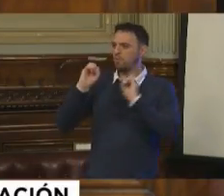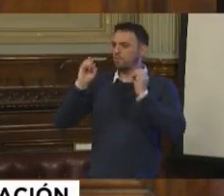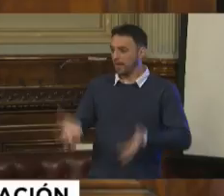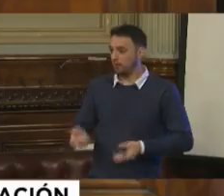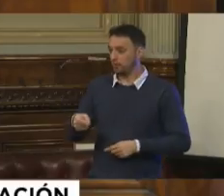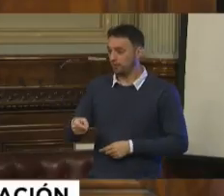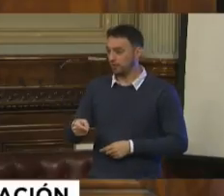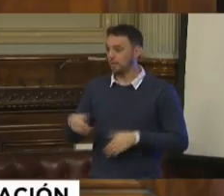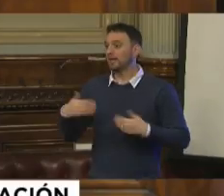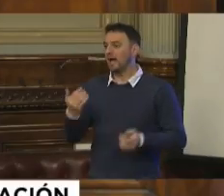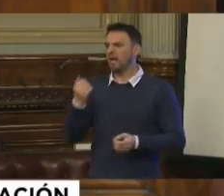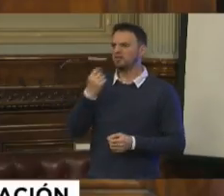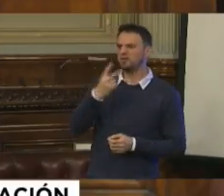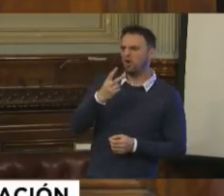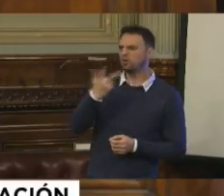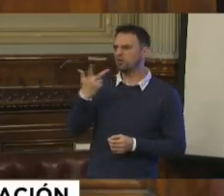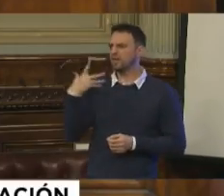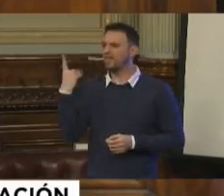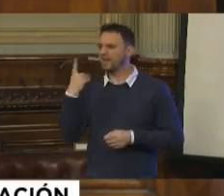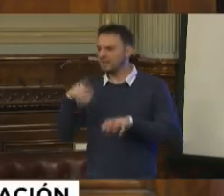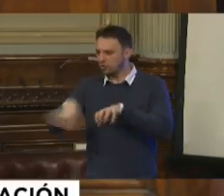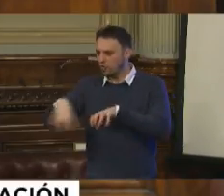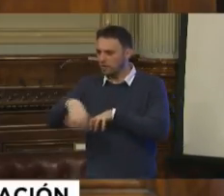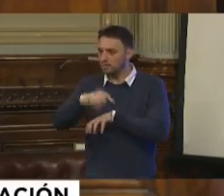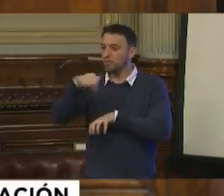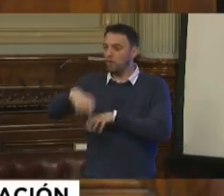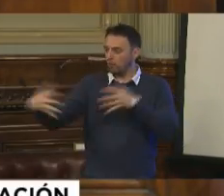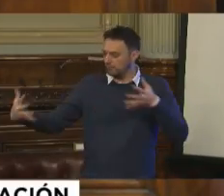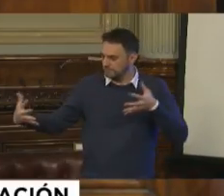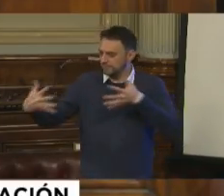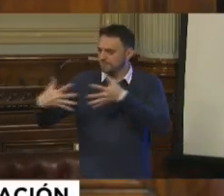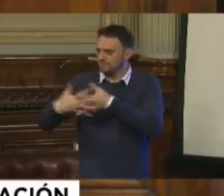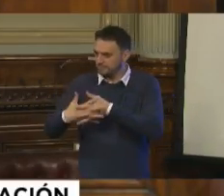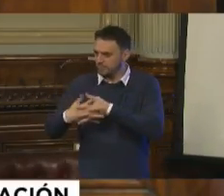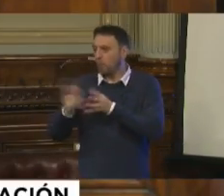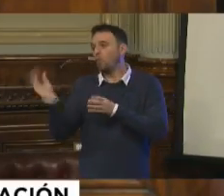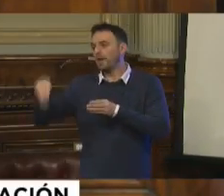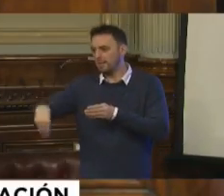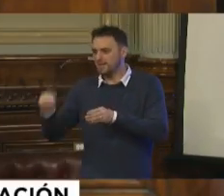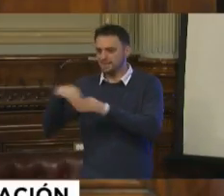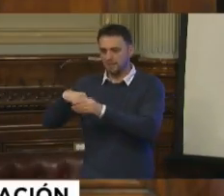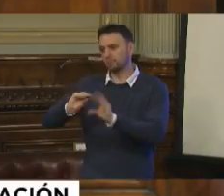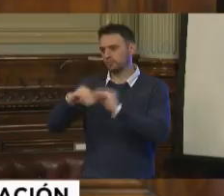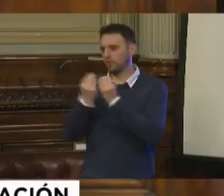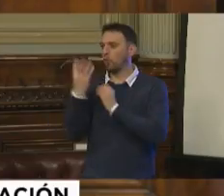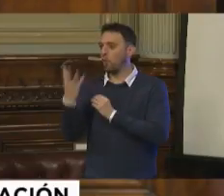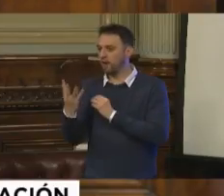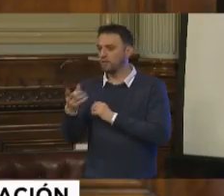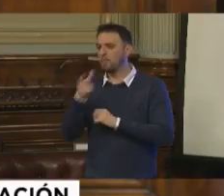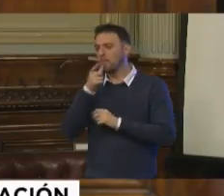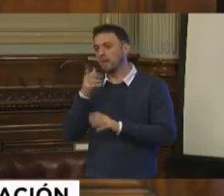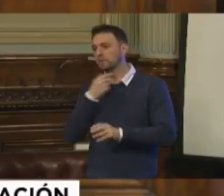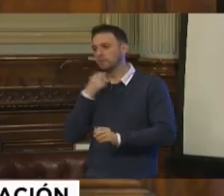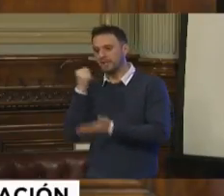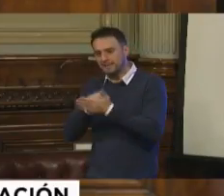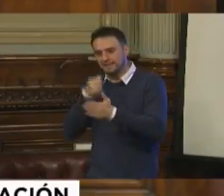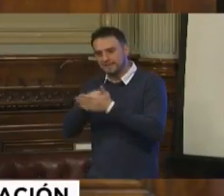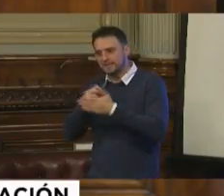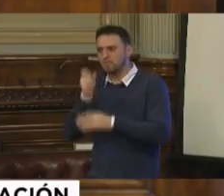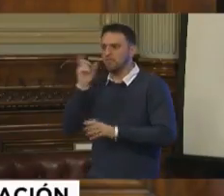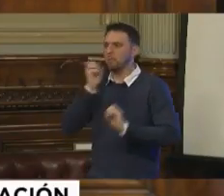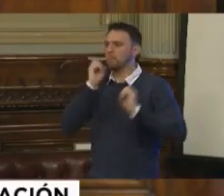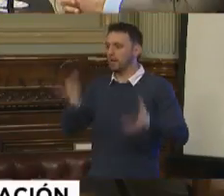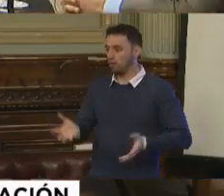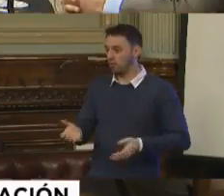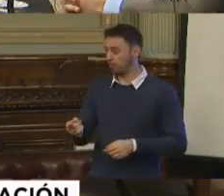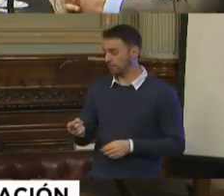involucradas entonces tres direcciones generales y nos acompaña a otra que además ostenta el primer